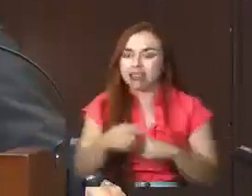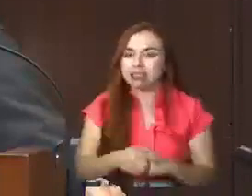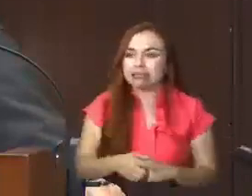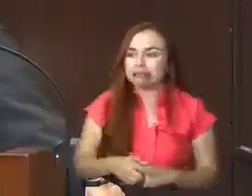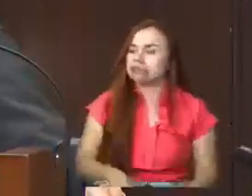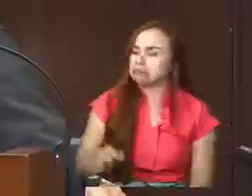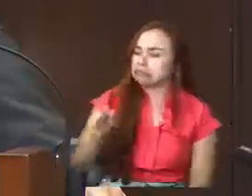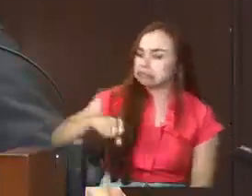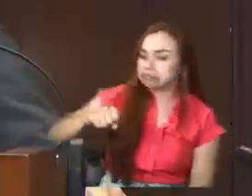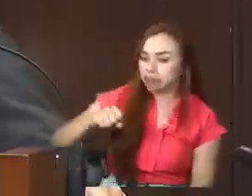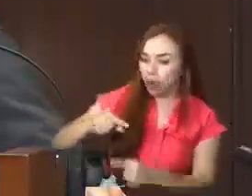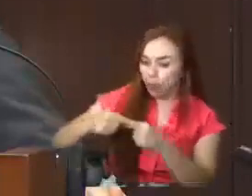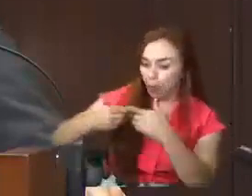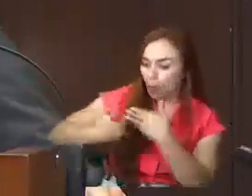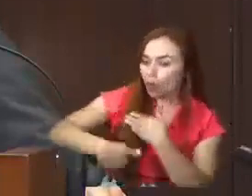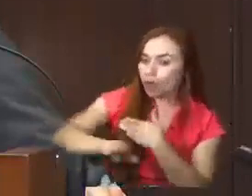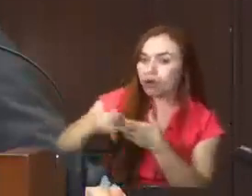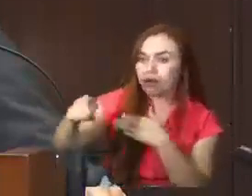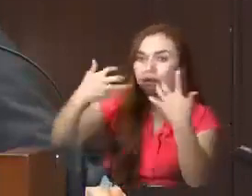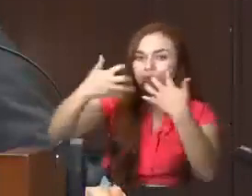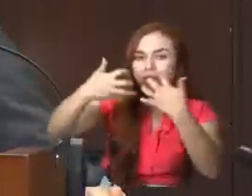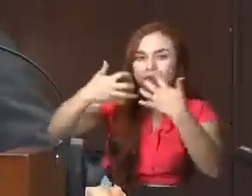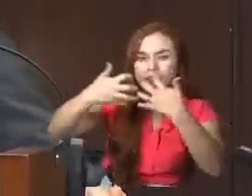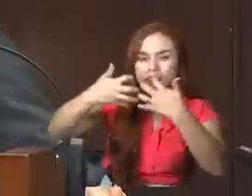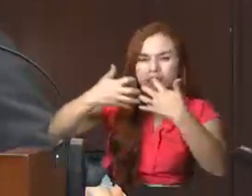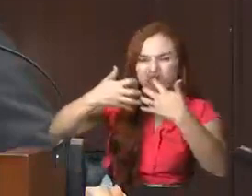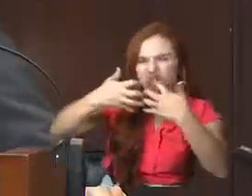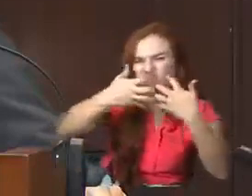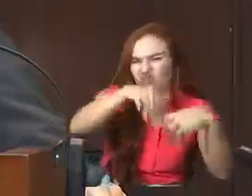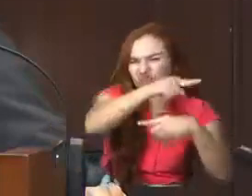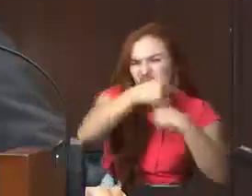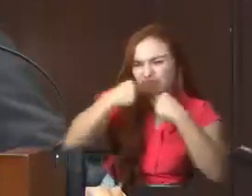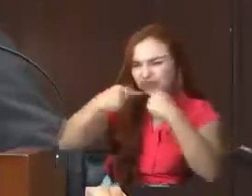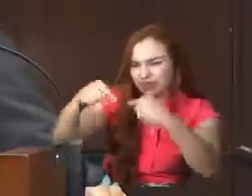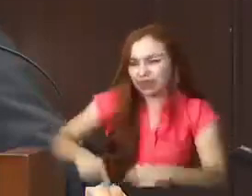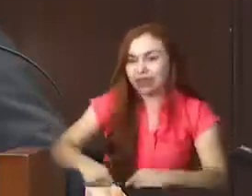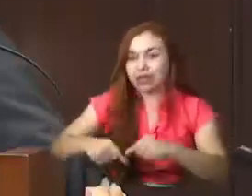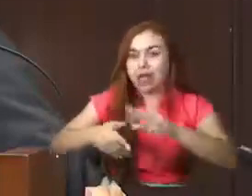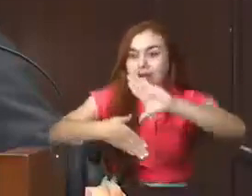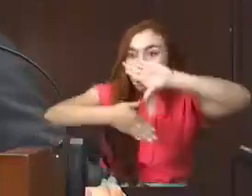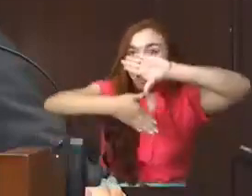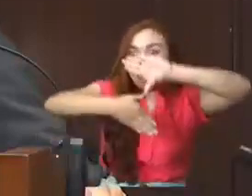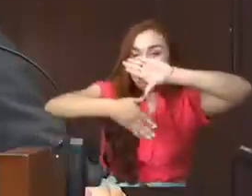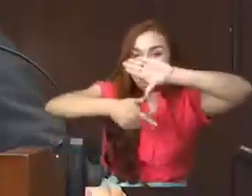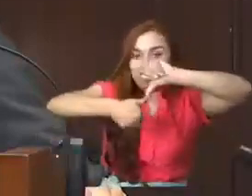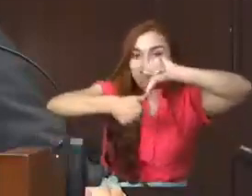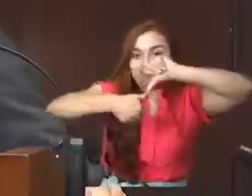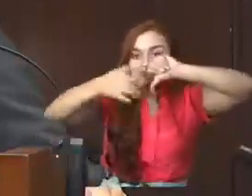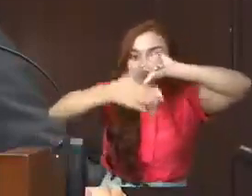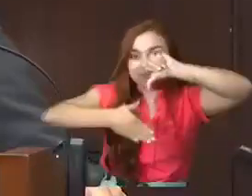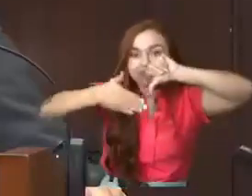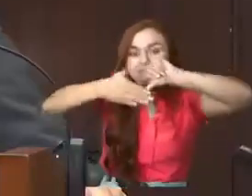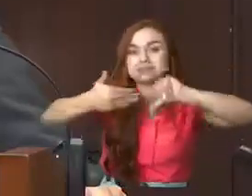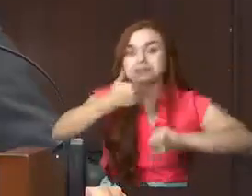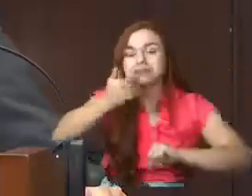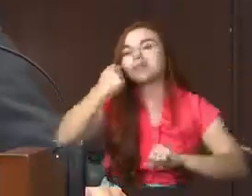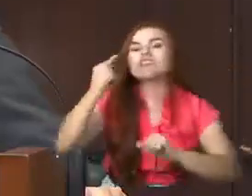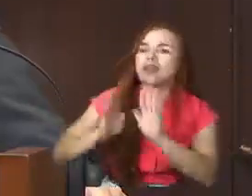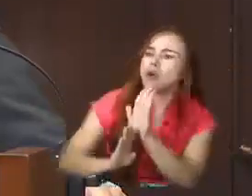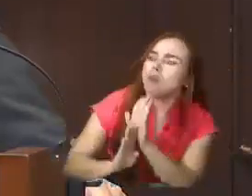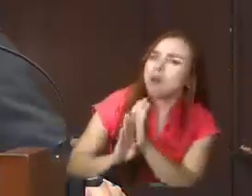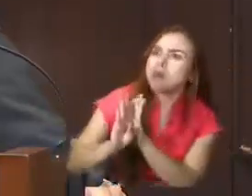de 4.2, siendo la más alta de América Central y México, mientras que el Banco